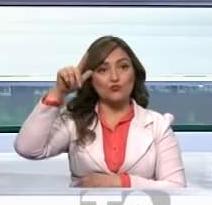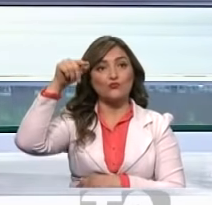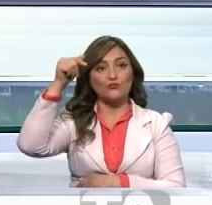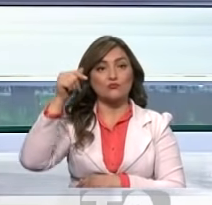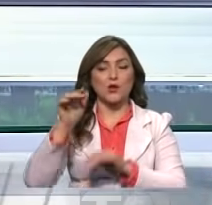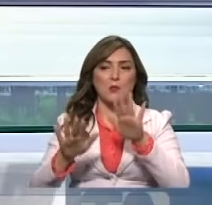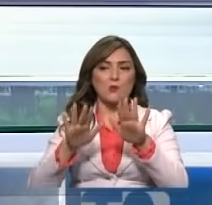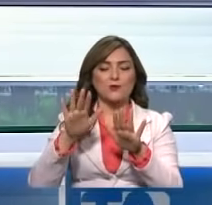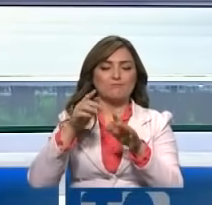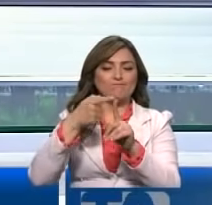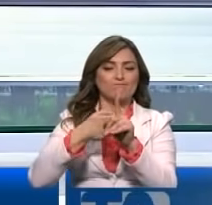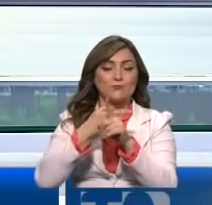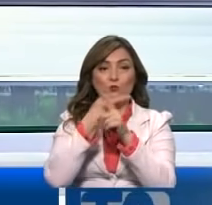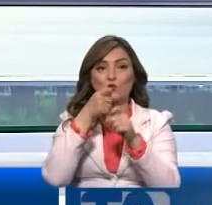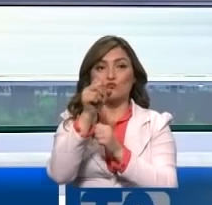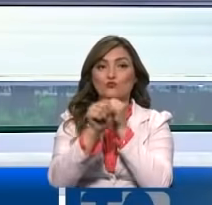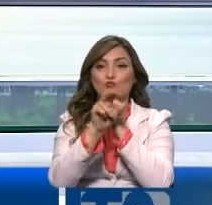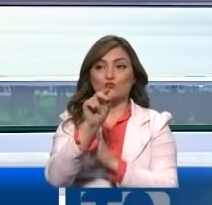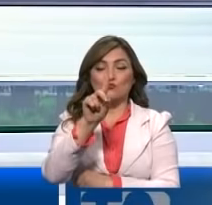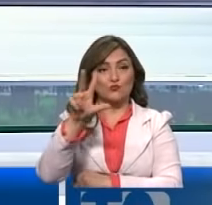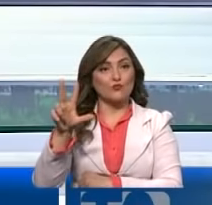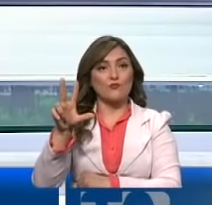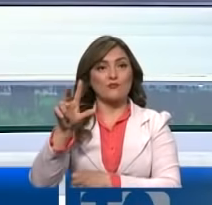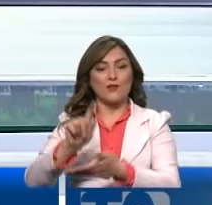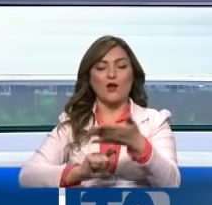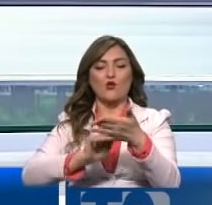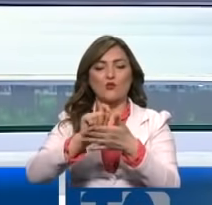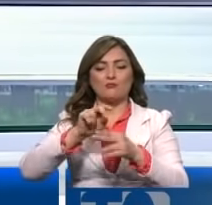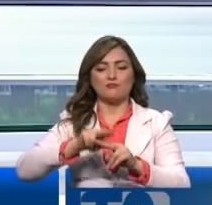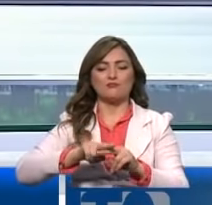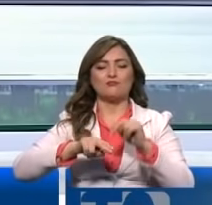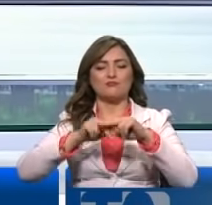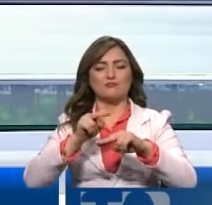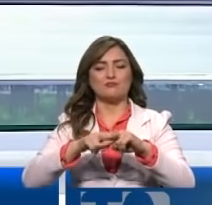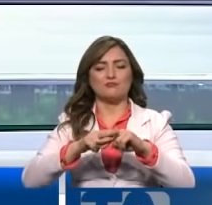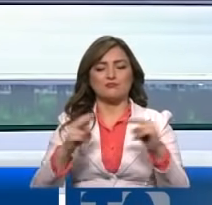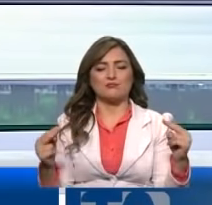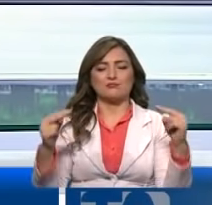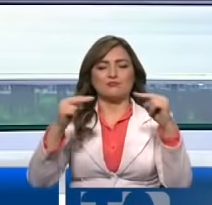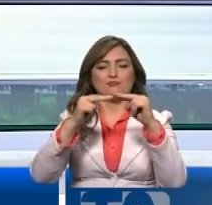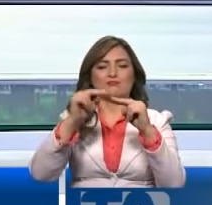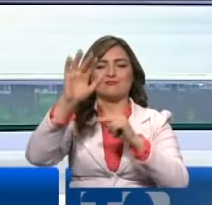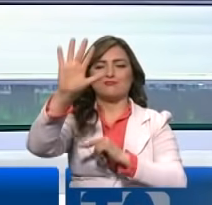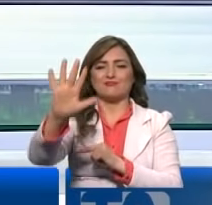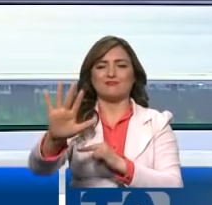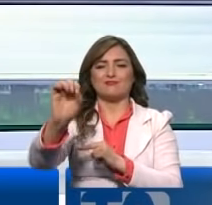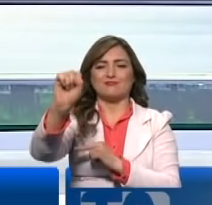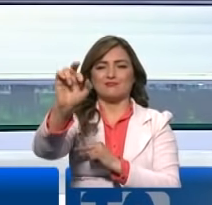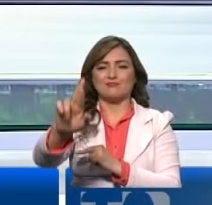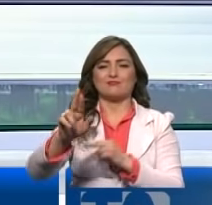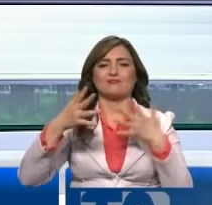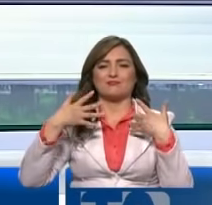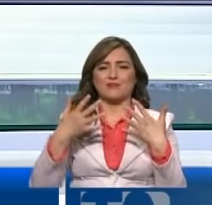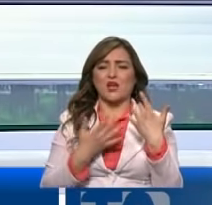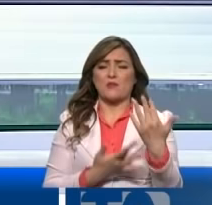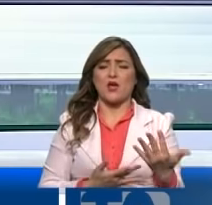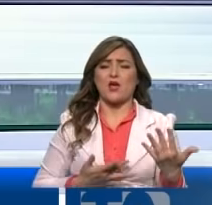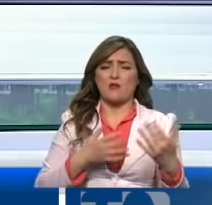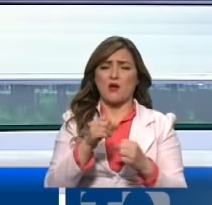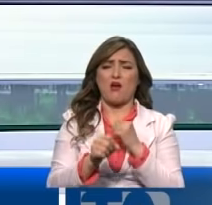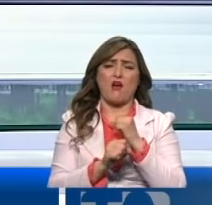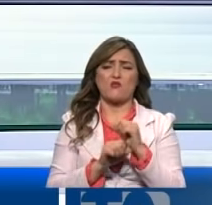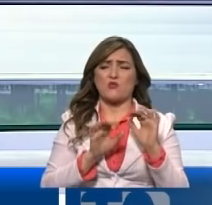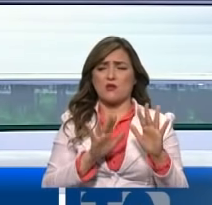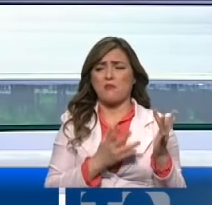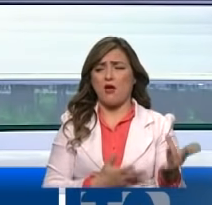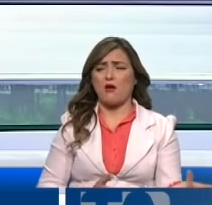más tardar en marzo del 2023 se firme el contrato para la construcción del quinto puente en el sur de Guayaquil, obra esperada por más de una década.